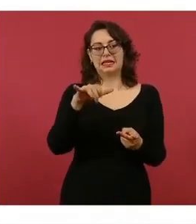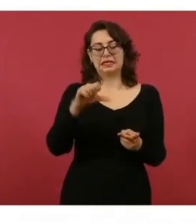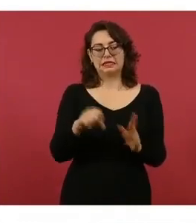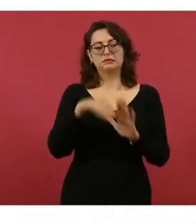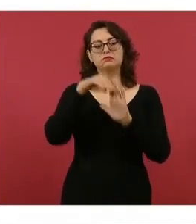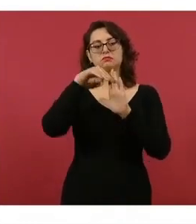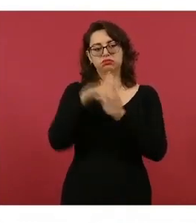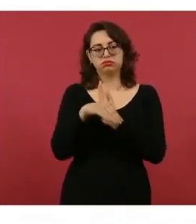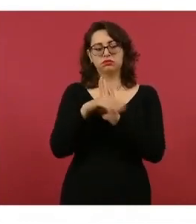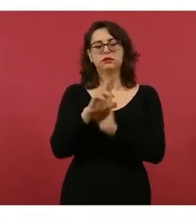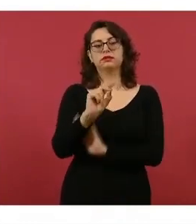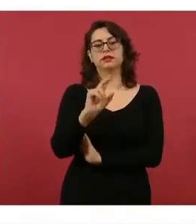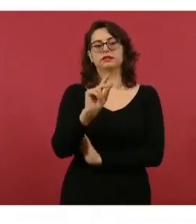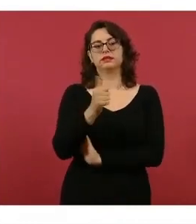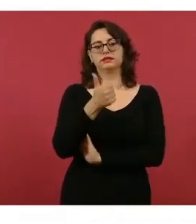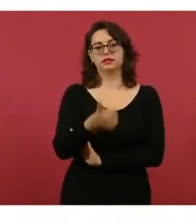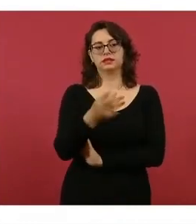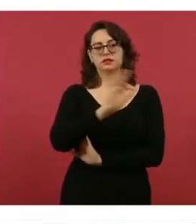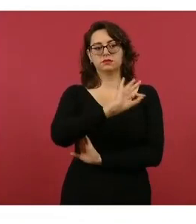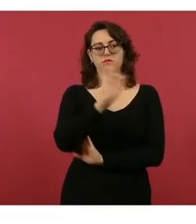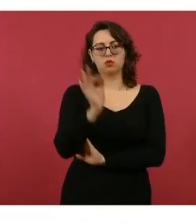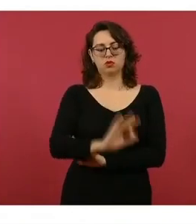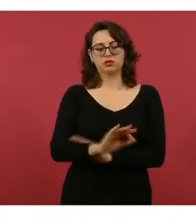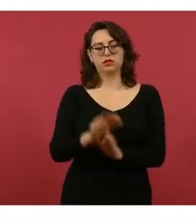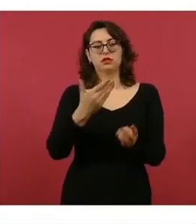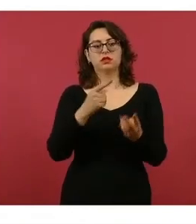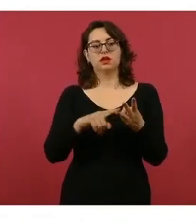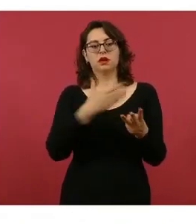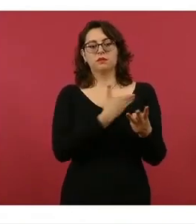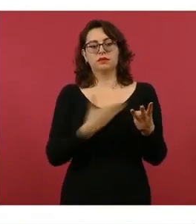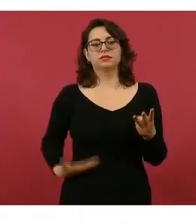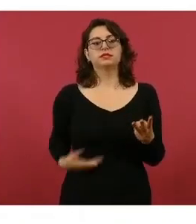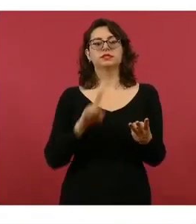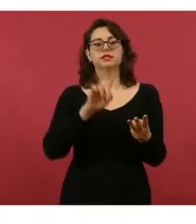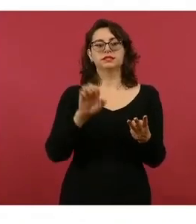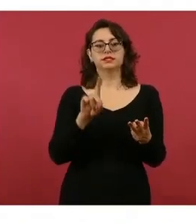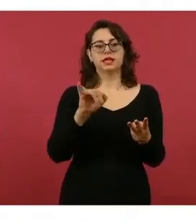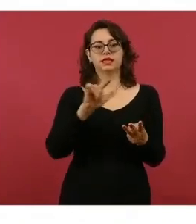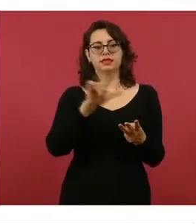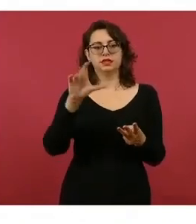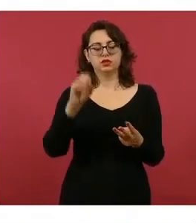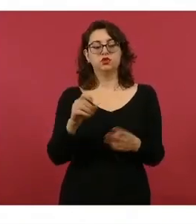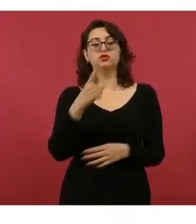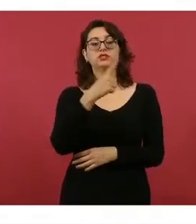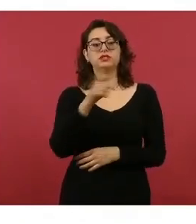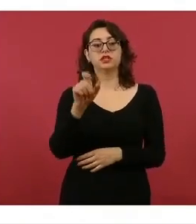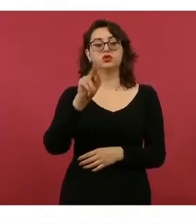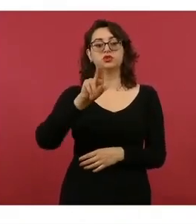36%, con Zedillo 182%, con Vicente Fox